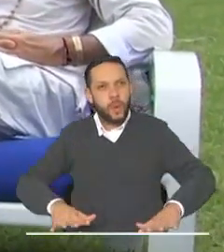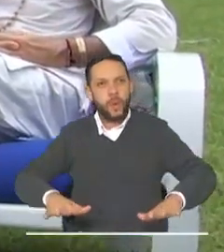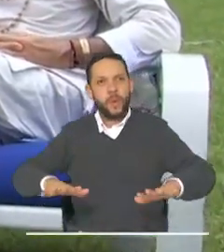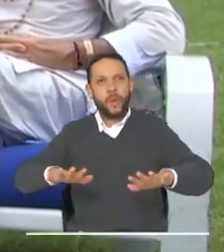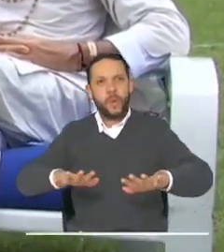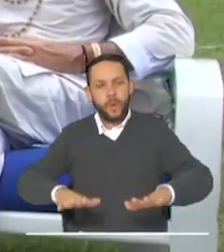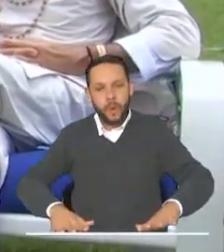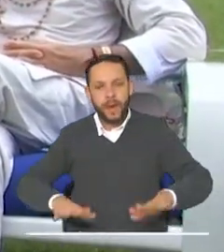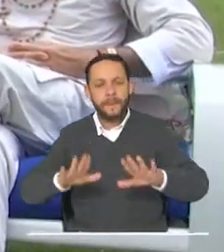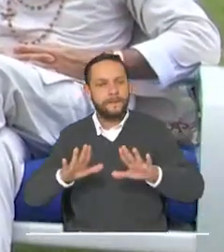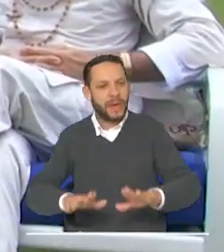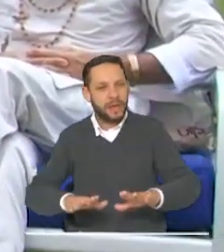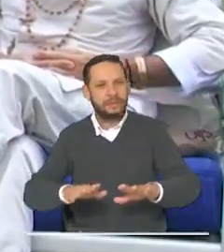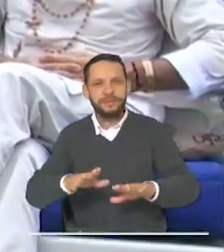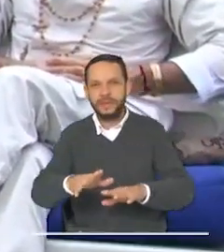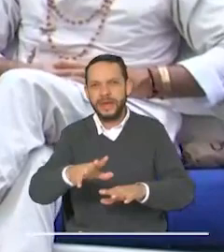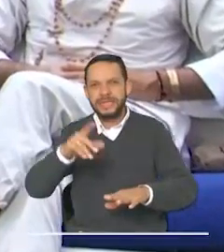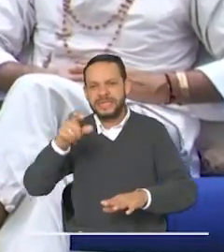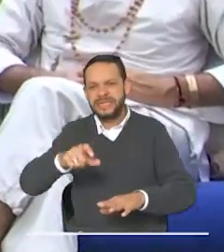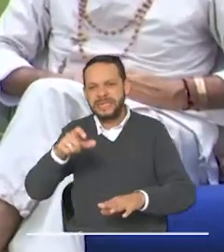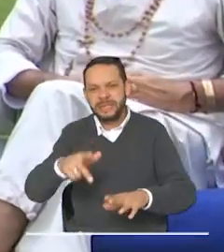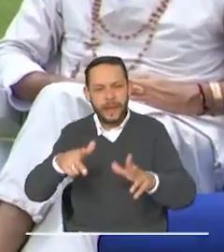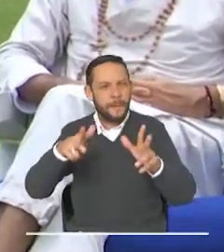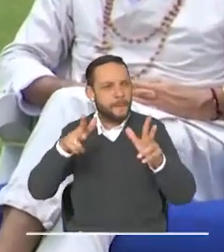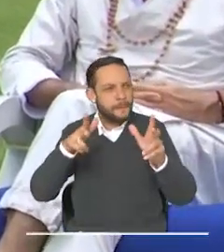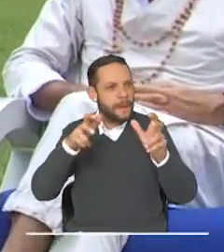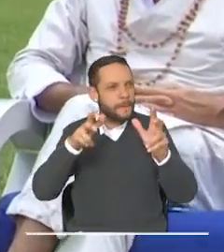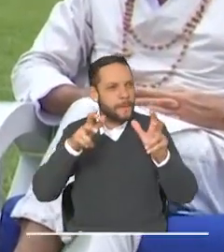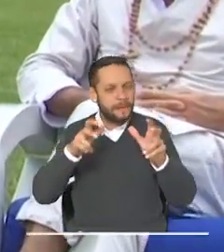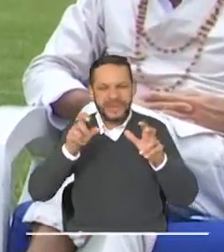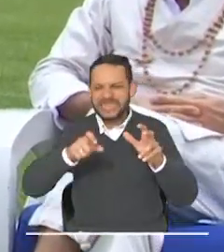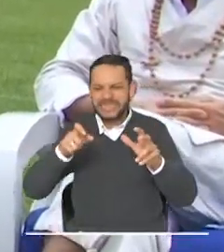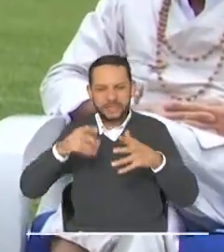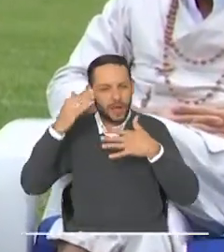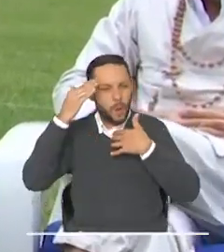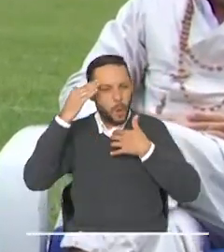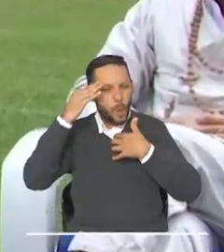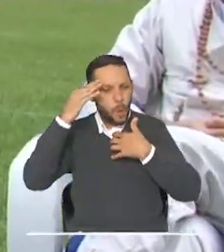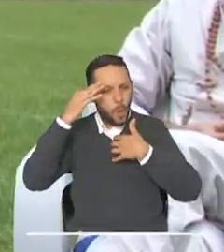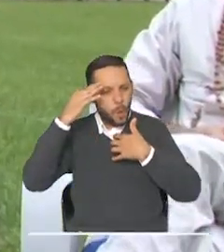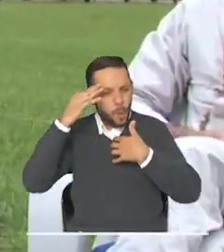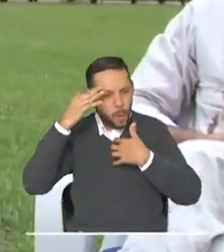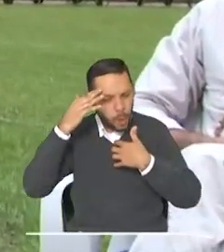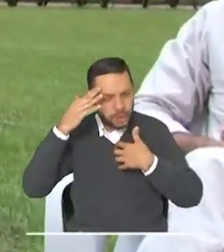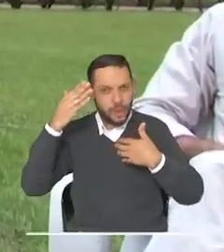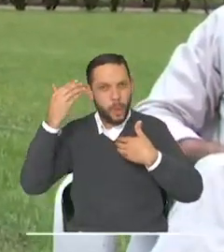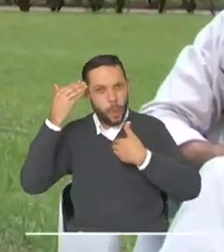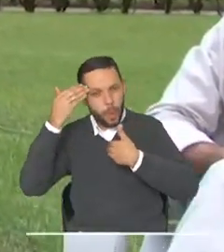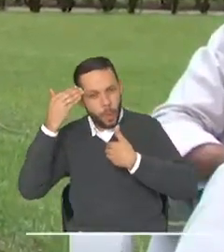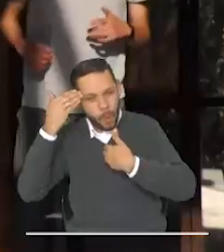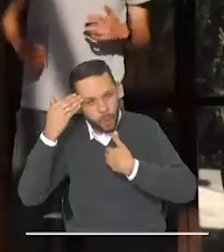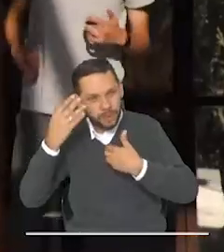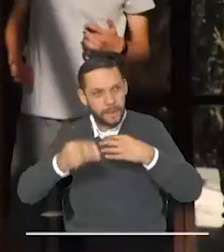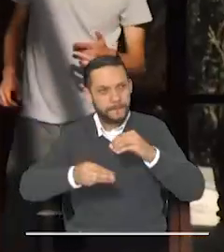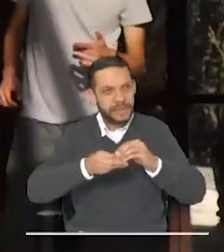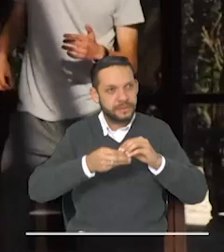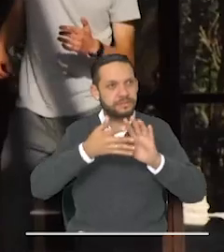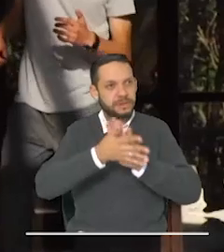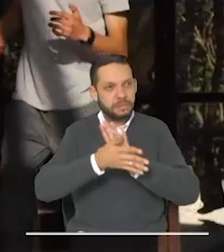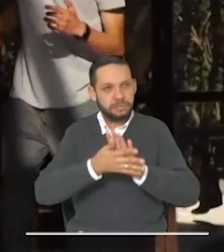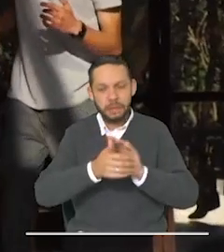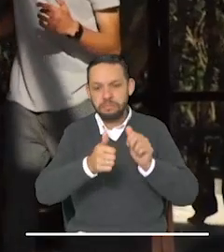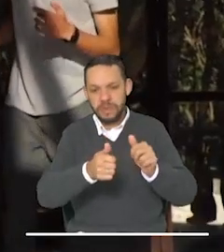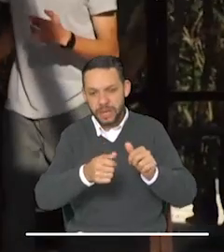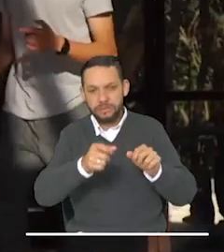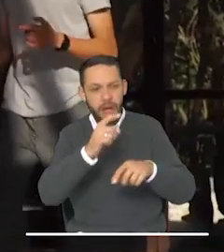se alimenta de algo a lo que le llamamos nosotros aquí en este proyecto conciencia es decir es que está tan o sea está bien también estar triste